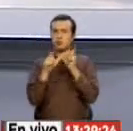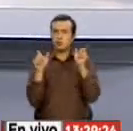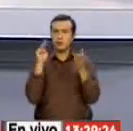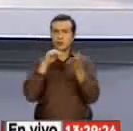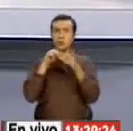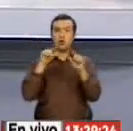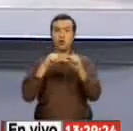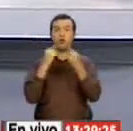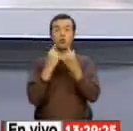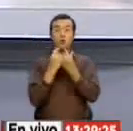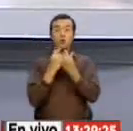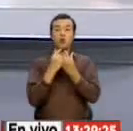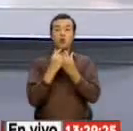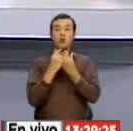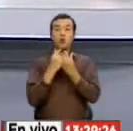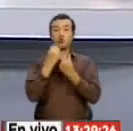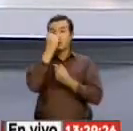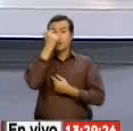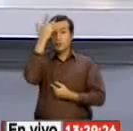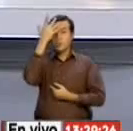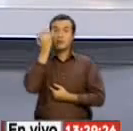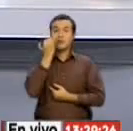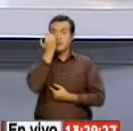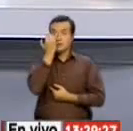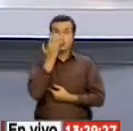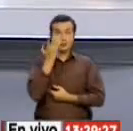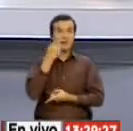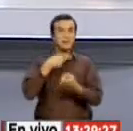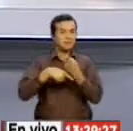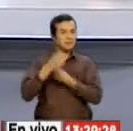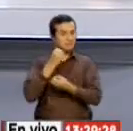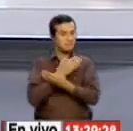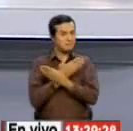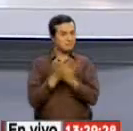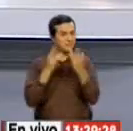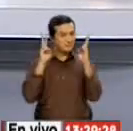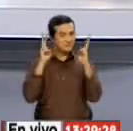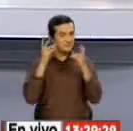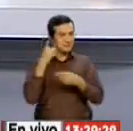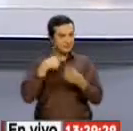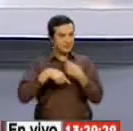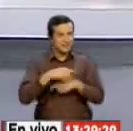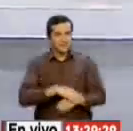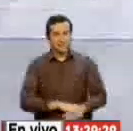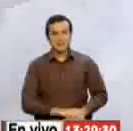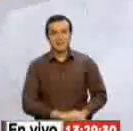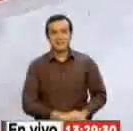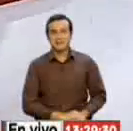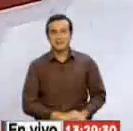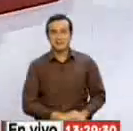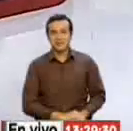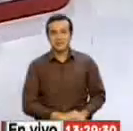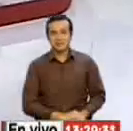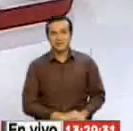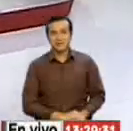la nacionalidad Tzotzil. Vamos a ver más al regresar sobre medicina ancestral. Volvemos.